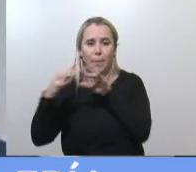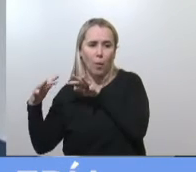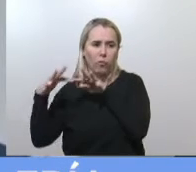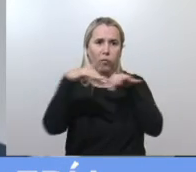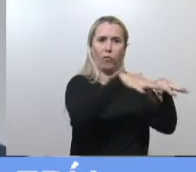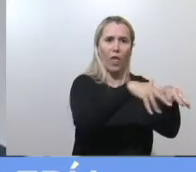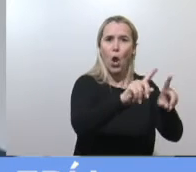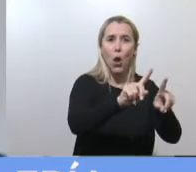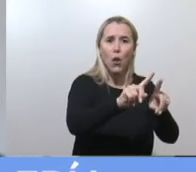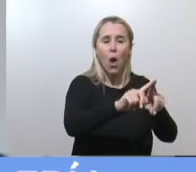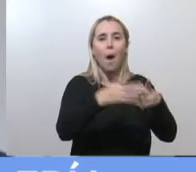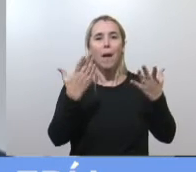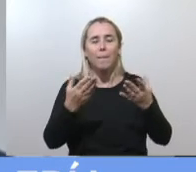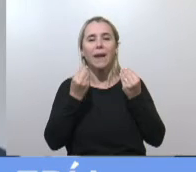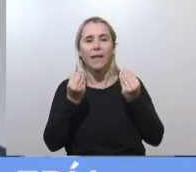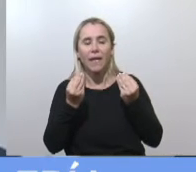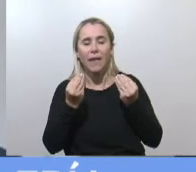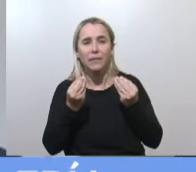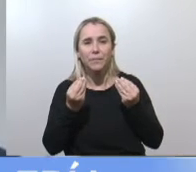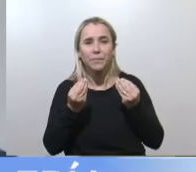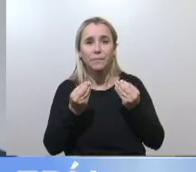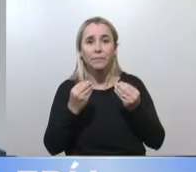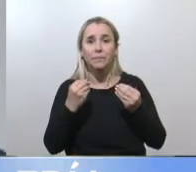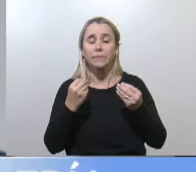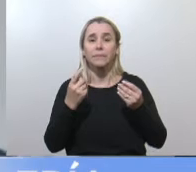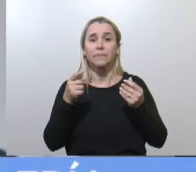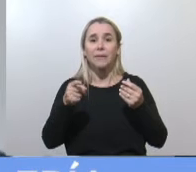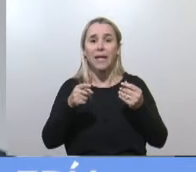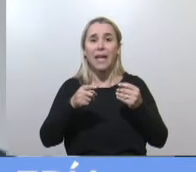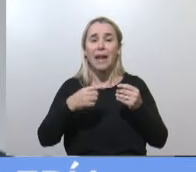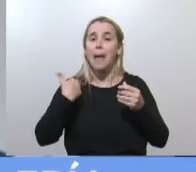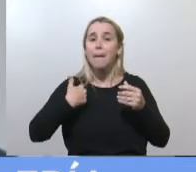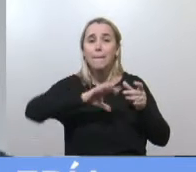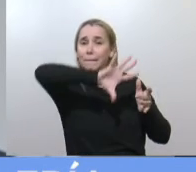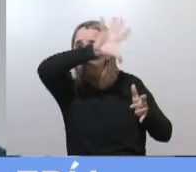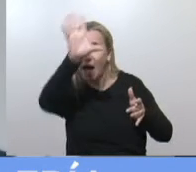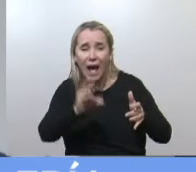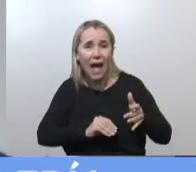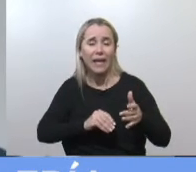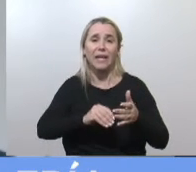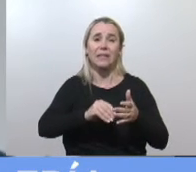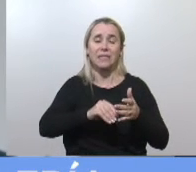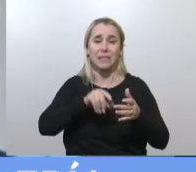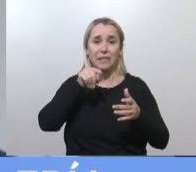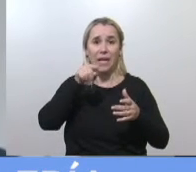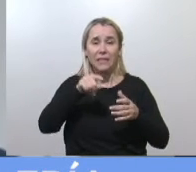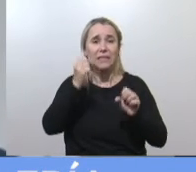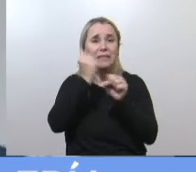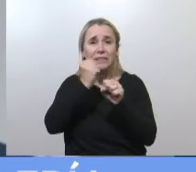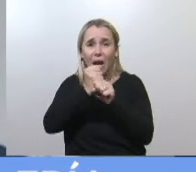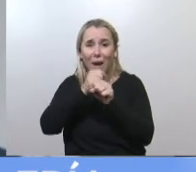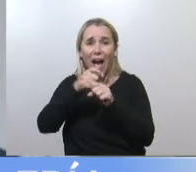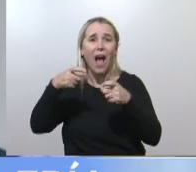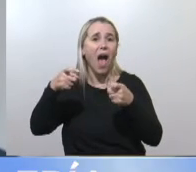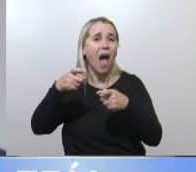desarraigo, sino también para propender que en toda la superficie del país se produzca y quienes laboren en esos